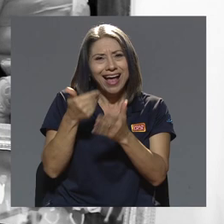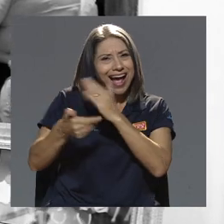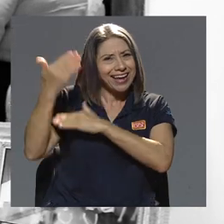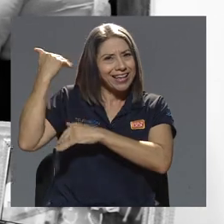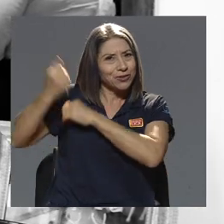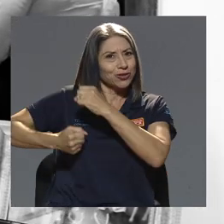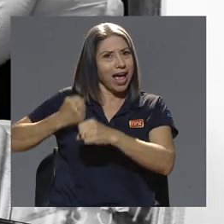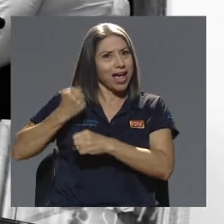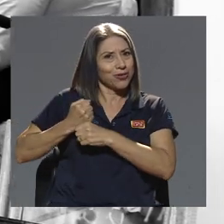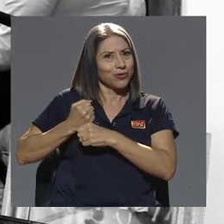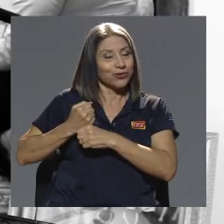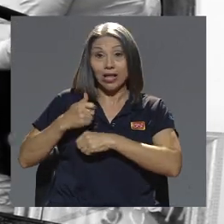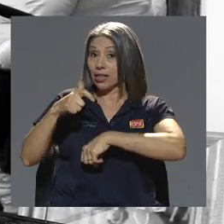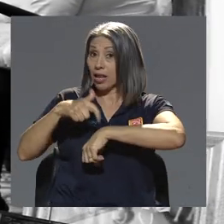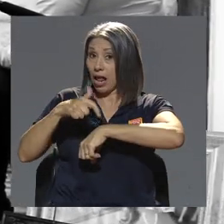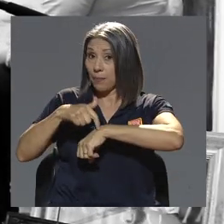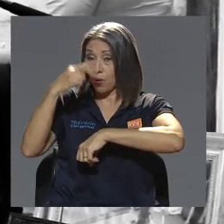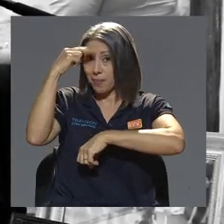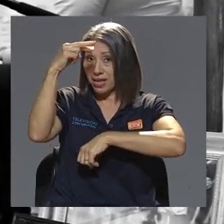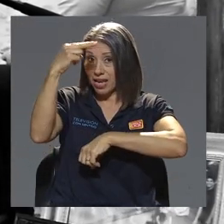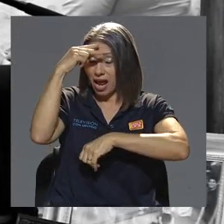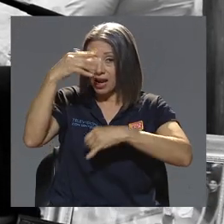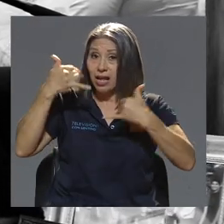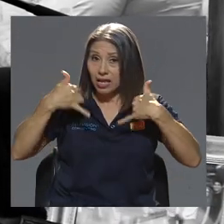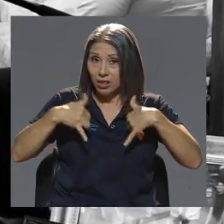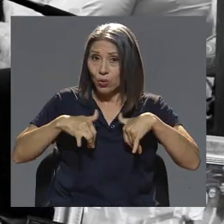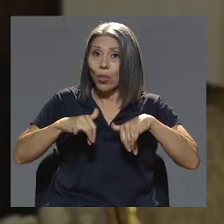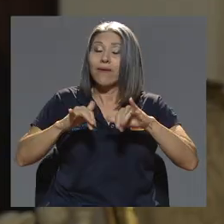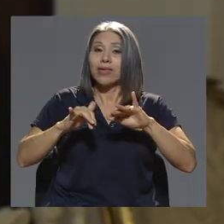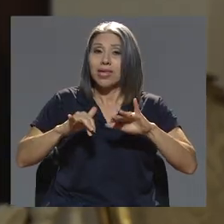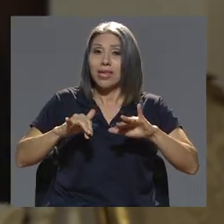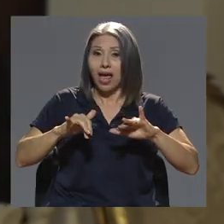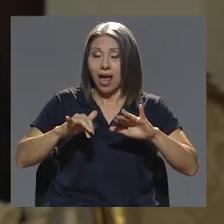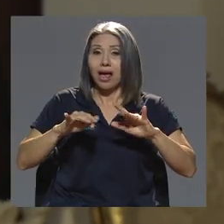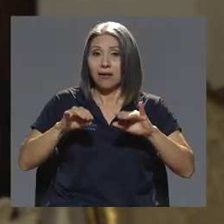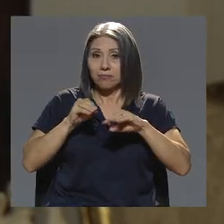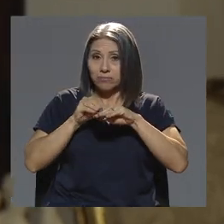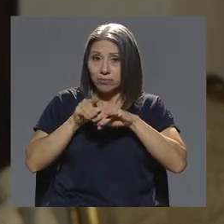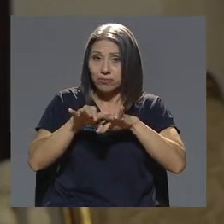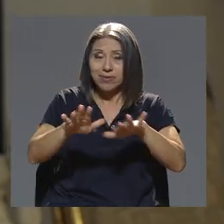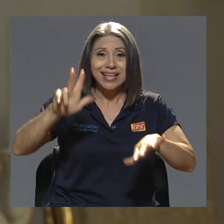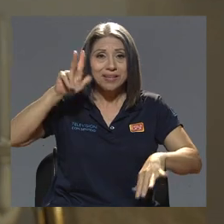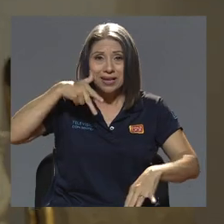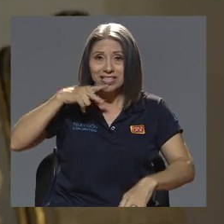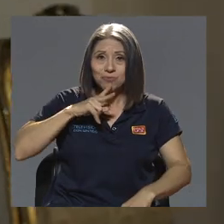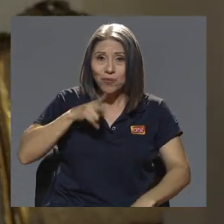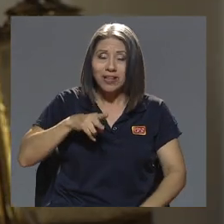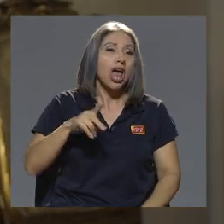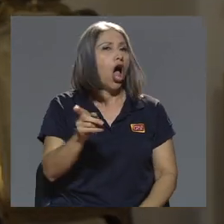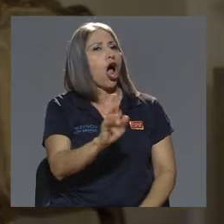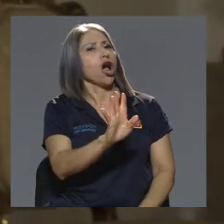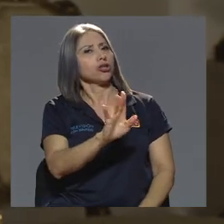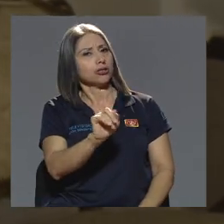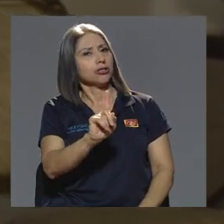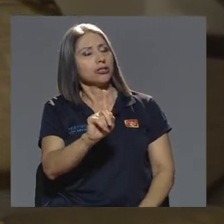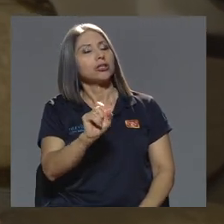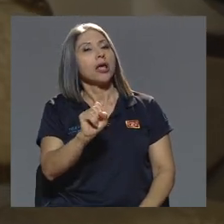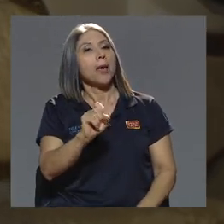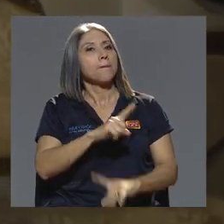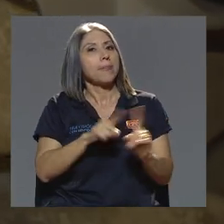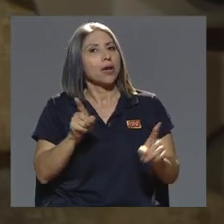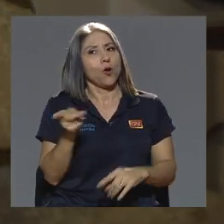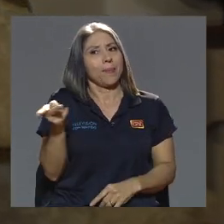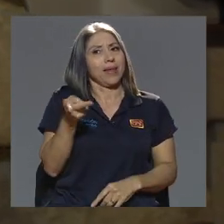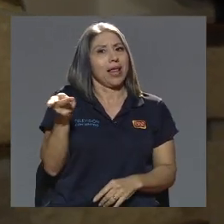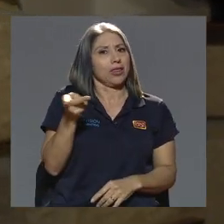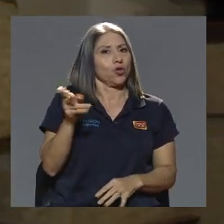de aquellos años. De la época mexicana. De la época mexicana. Que todavía parece permear mucho ese machismo. Sí. No, ni